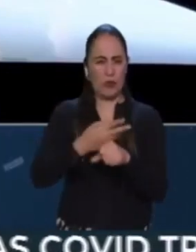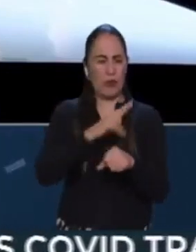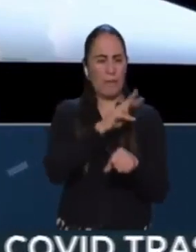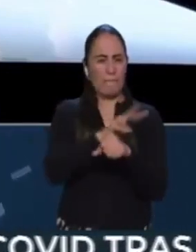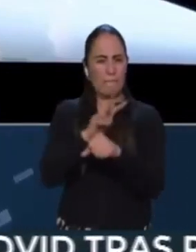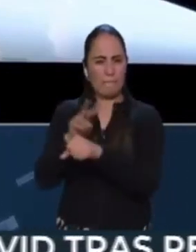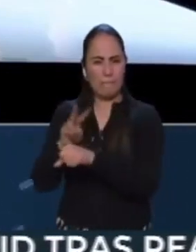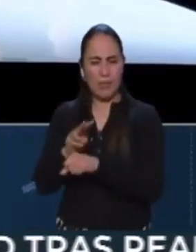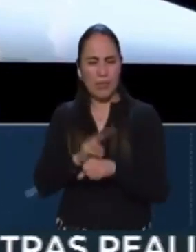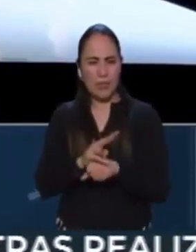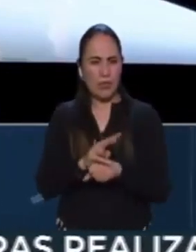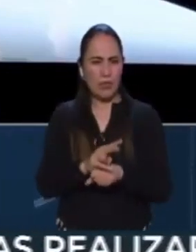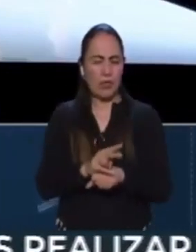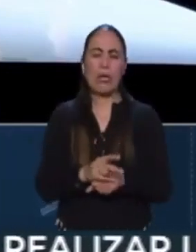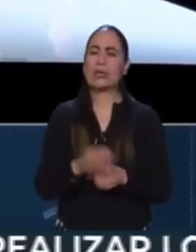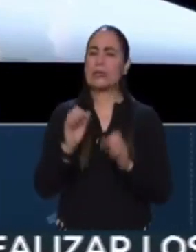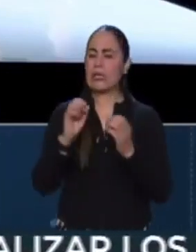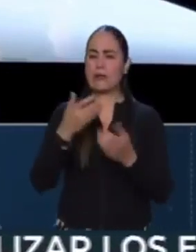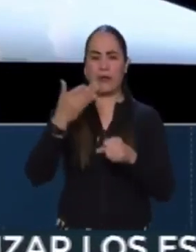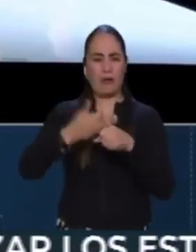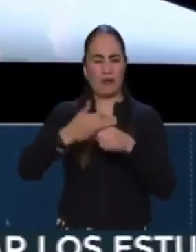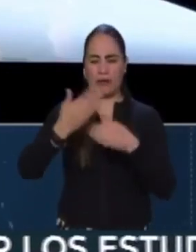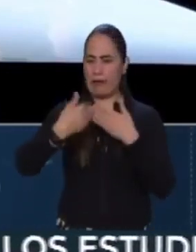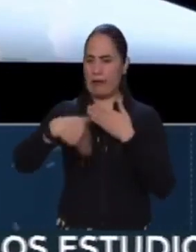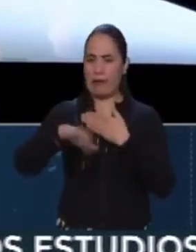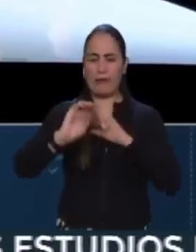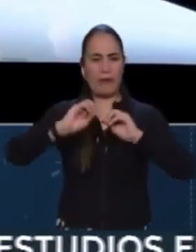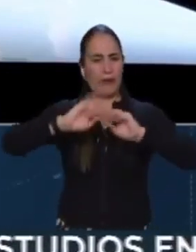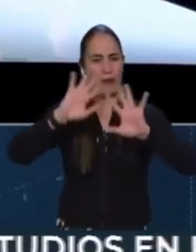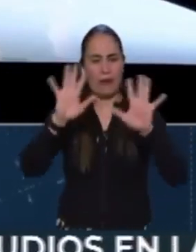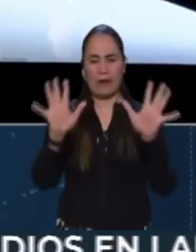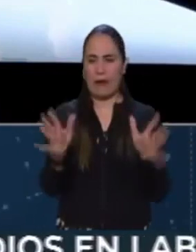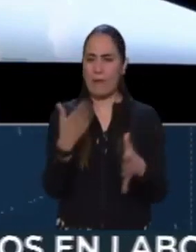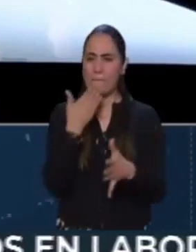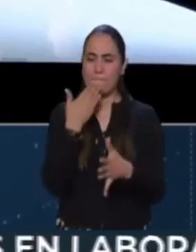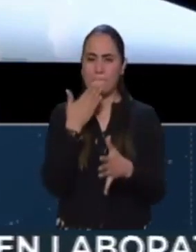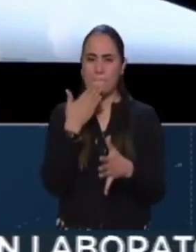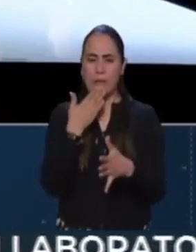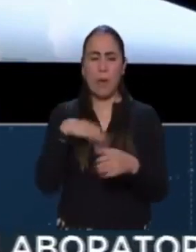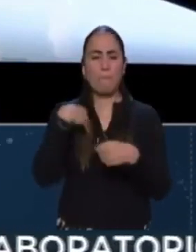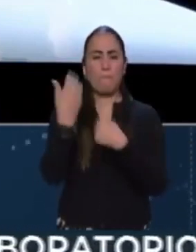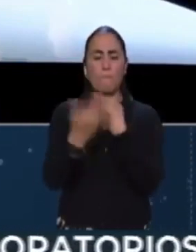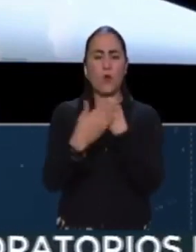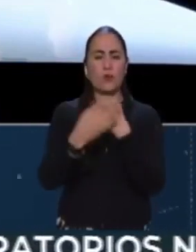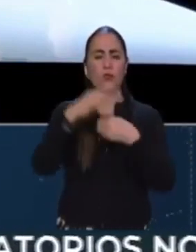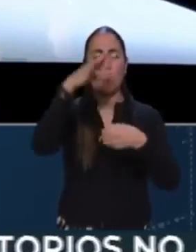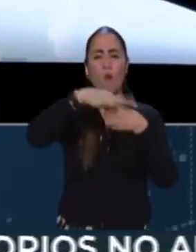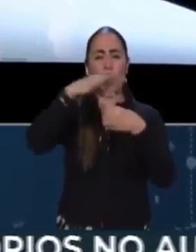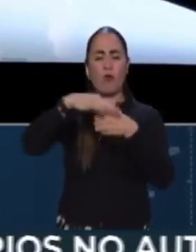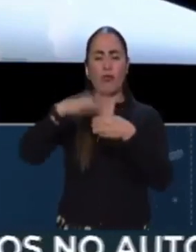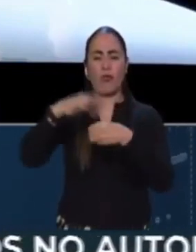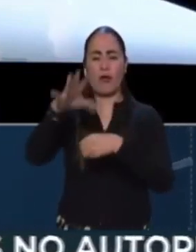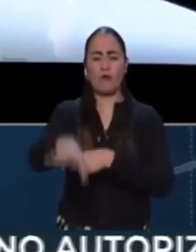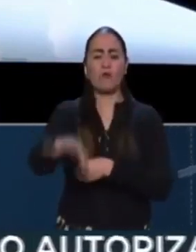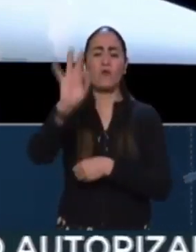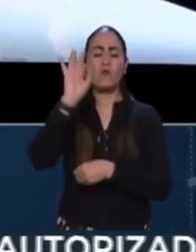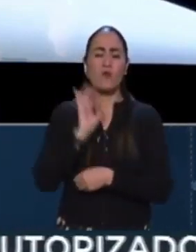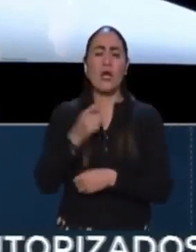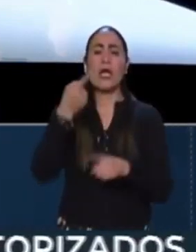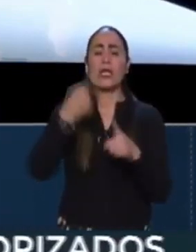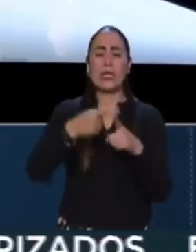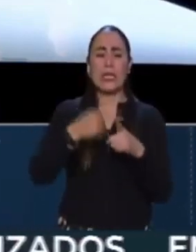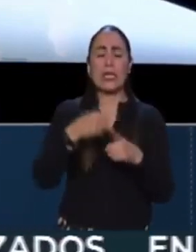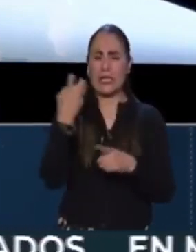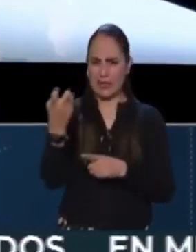haya una transparencia, que haya democracia en el proceso electoral, en donde se habla que ahora sí será voto secreto, lo ha